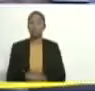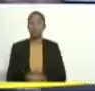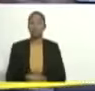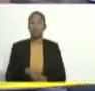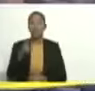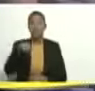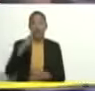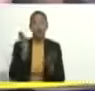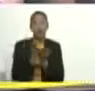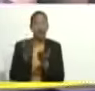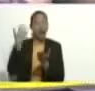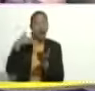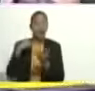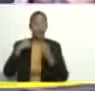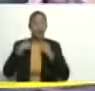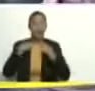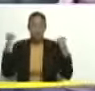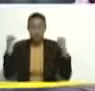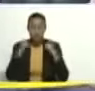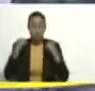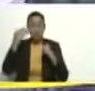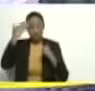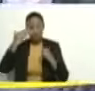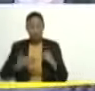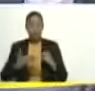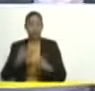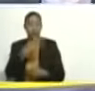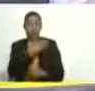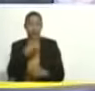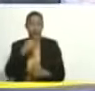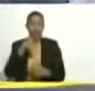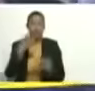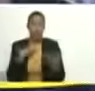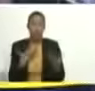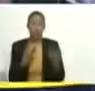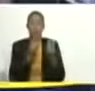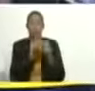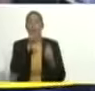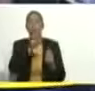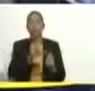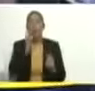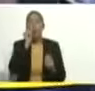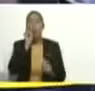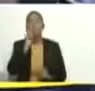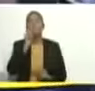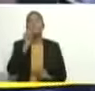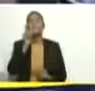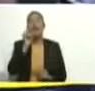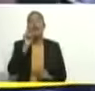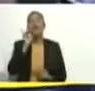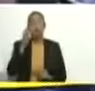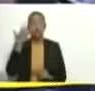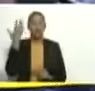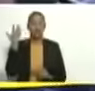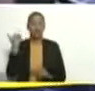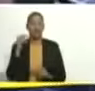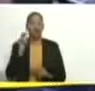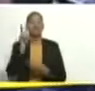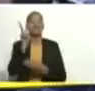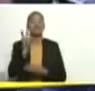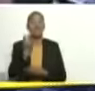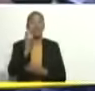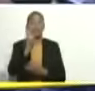academias militares, compañero padrino. Estábamos allá juntos el viernes, viernes 3 de